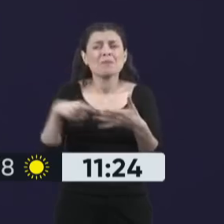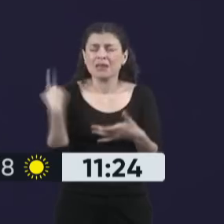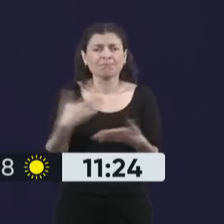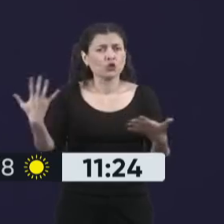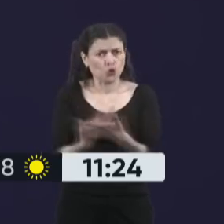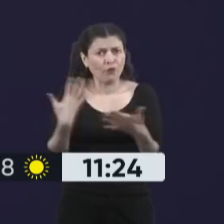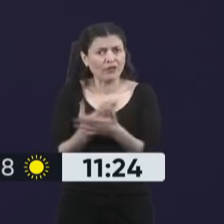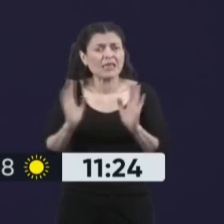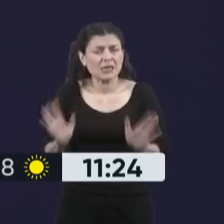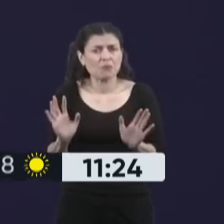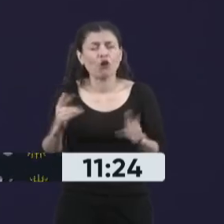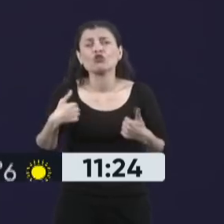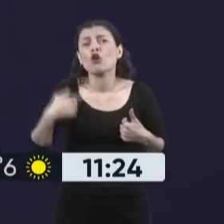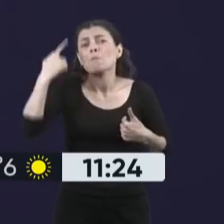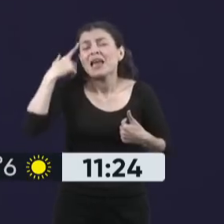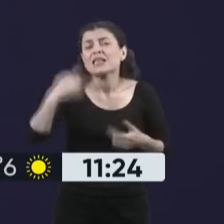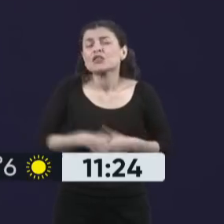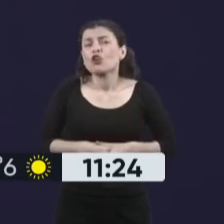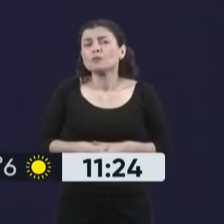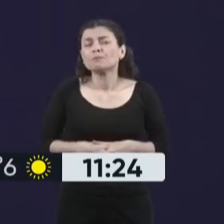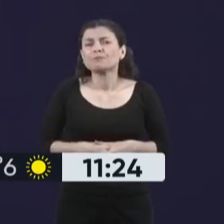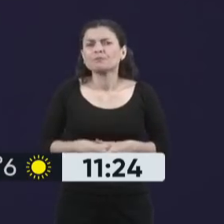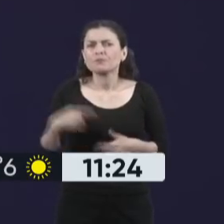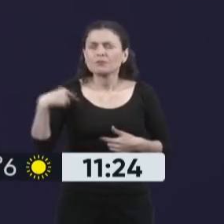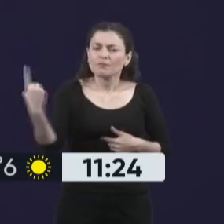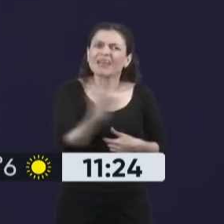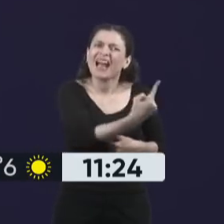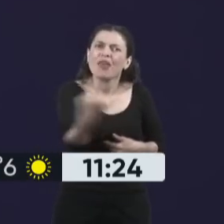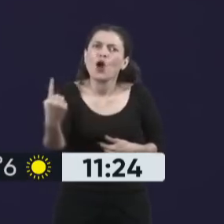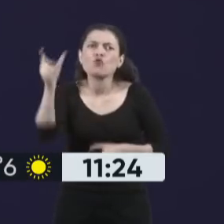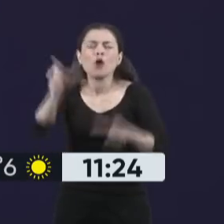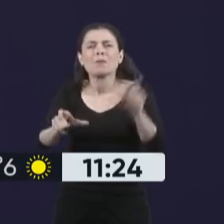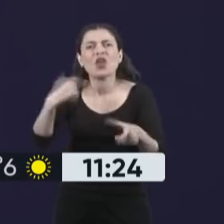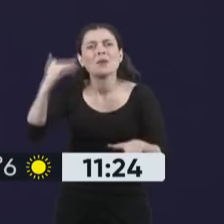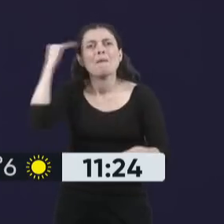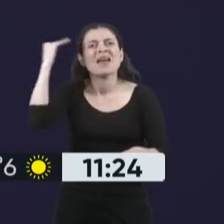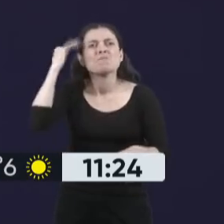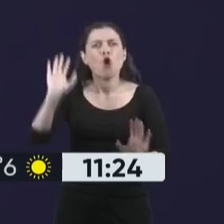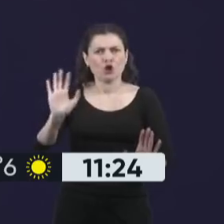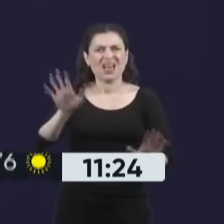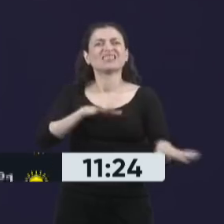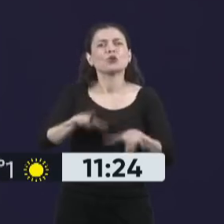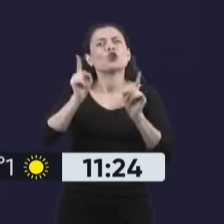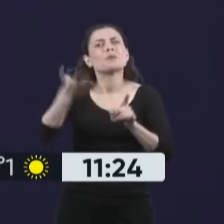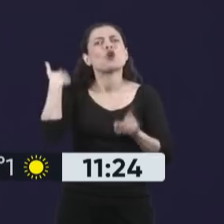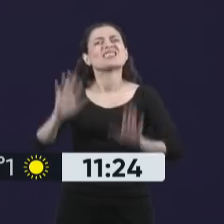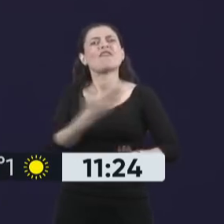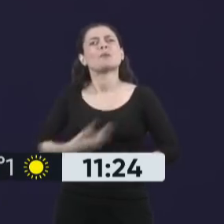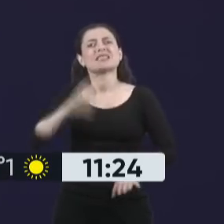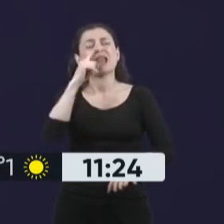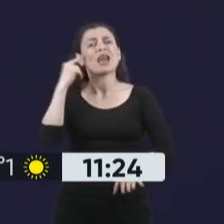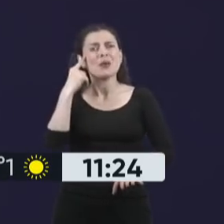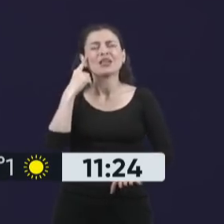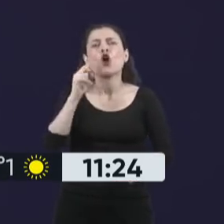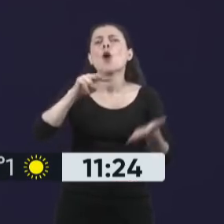y me parece muy atinado que todos intentemos no olvidar lo que pasó durante el gobierno de Alberto Fernández, no solo en materia